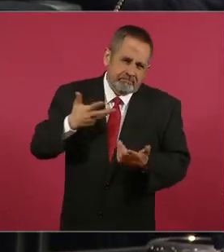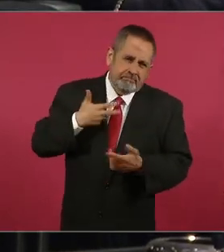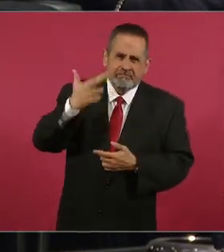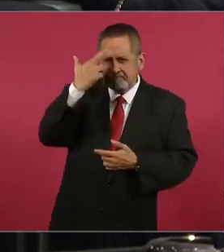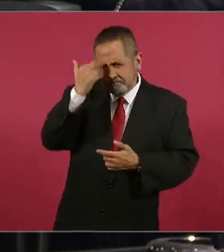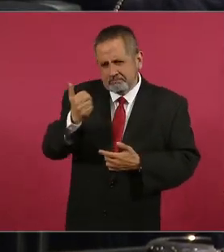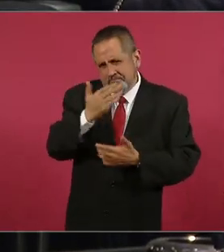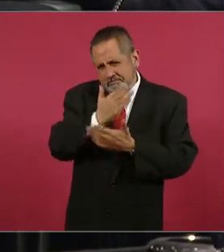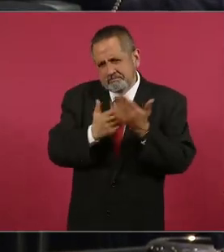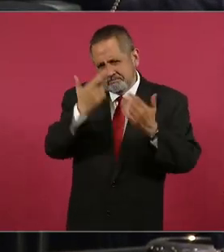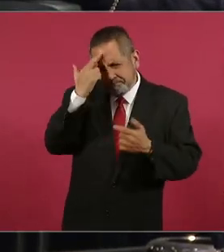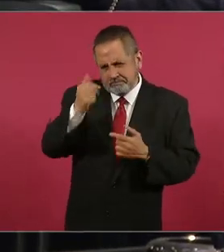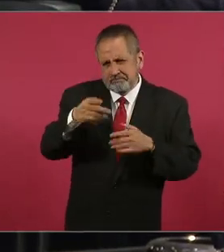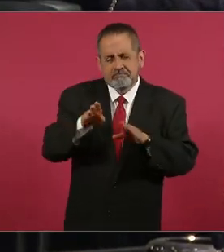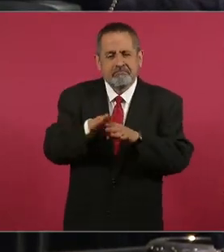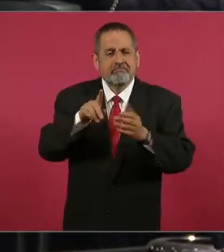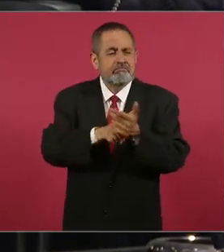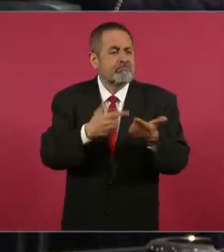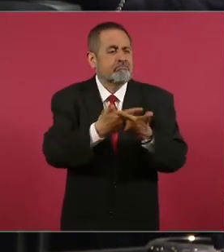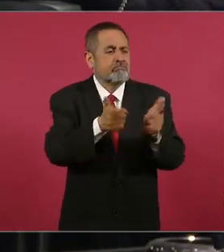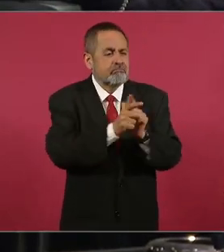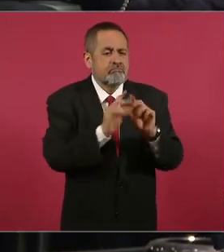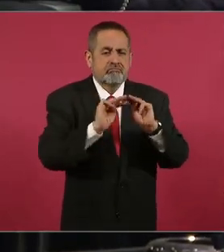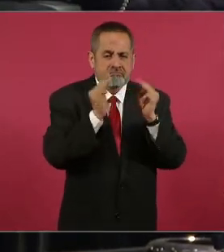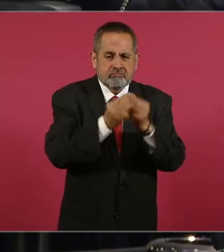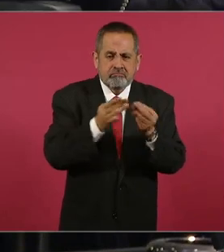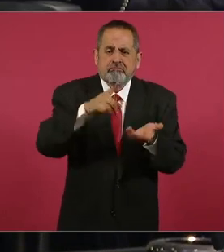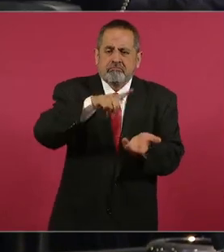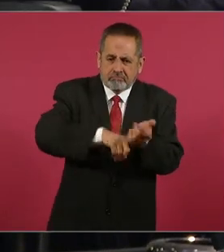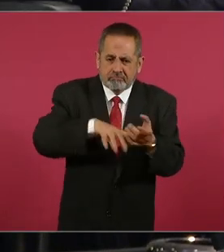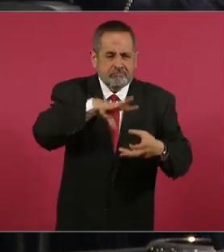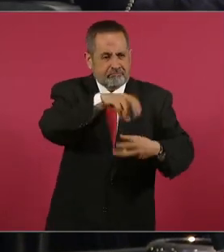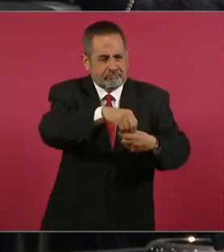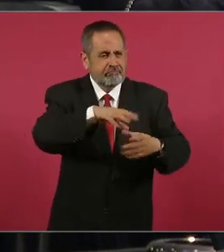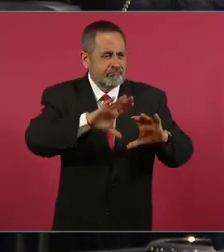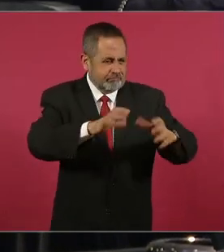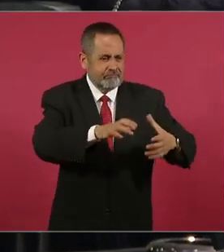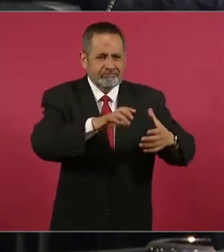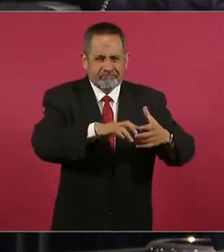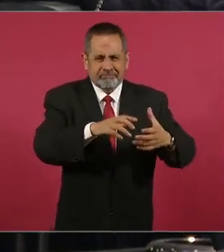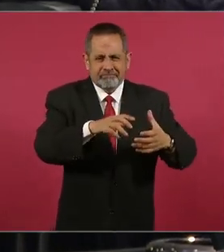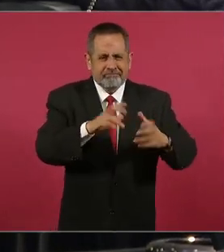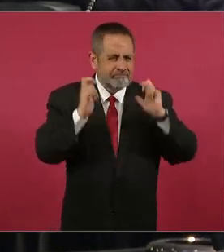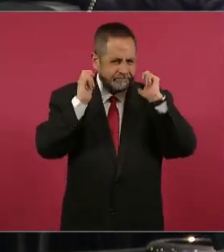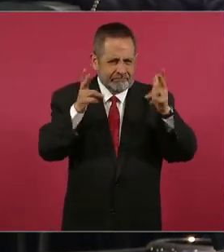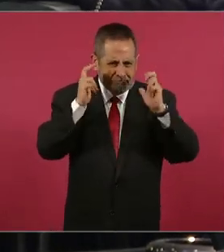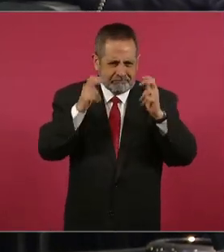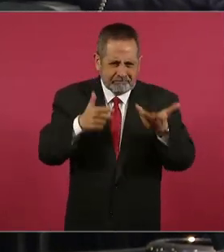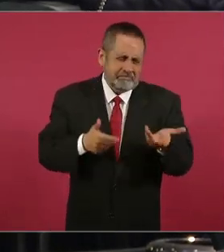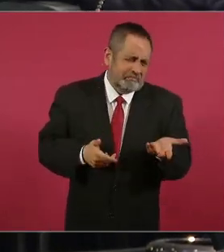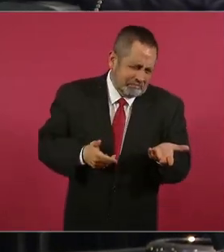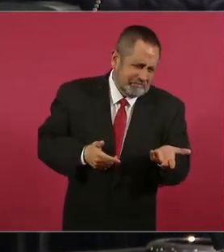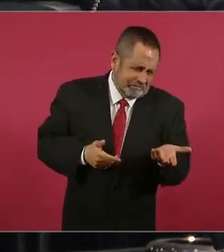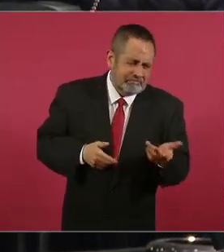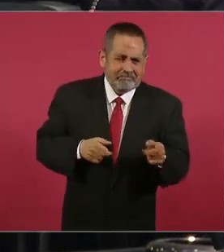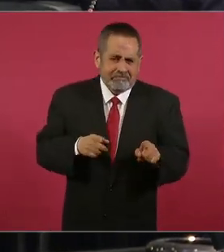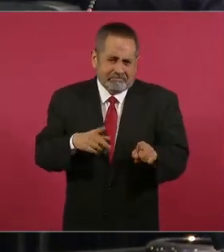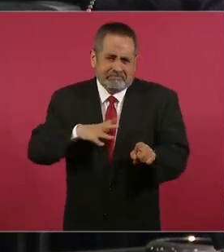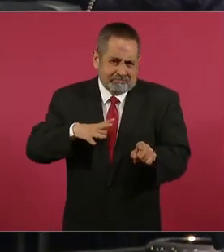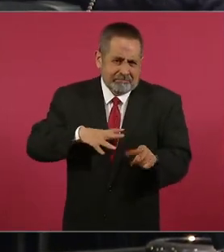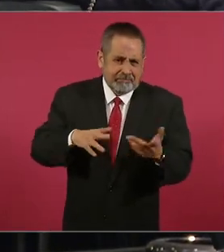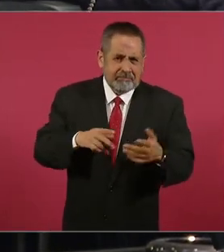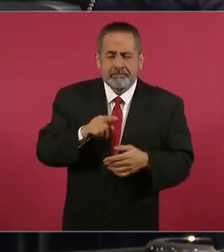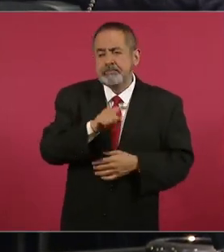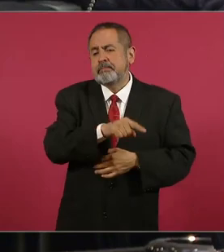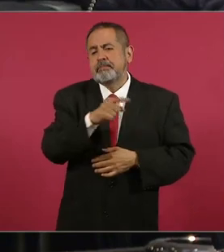un tanto de razón en torno al tema de los grupos criminales que sí operan en esta región de Chiapas, y que para el tema de pues